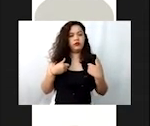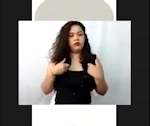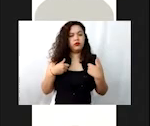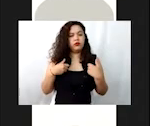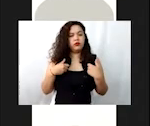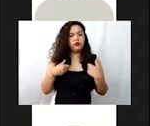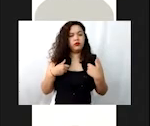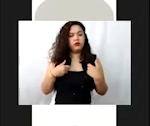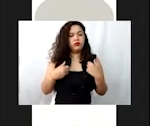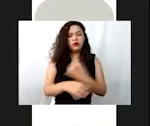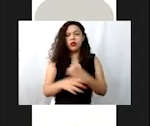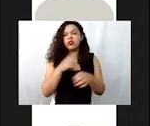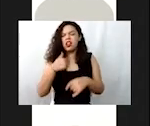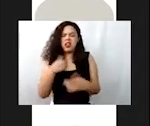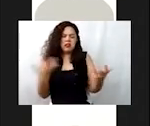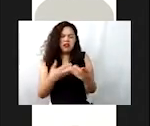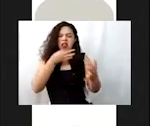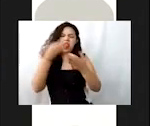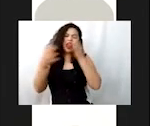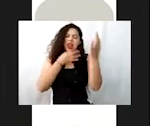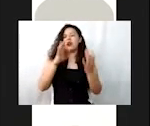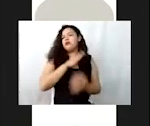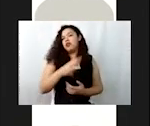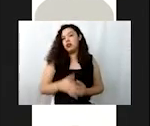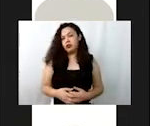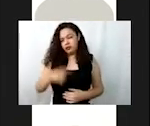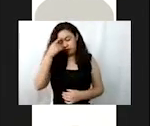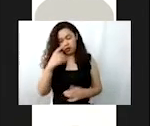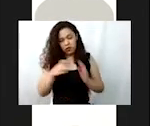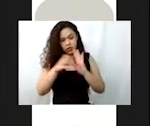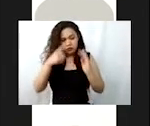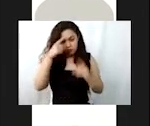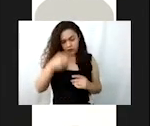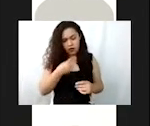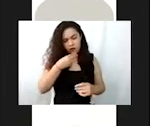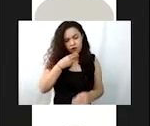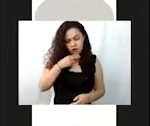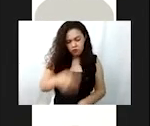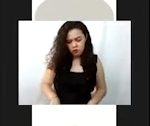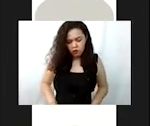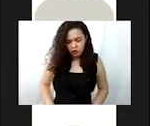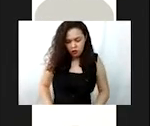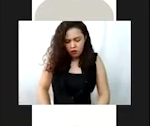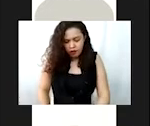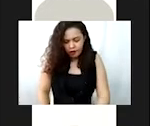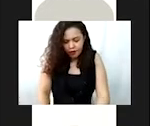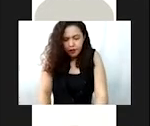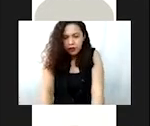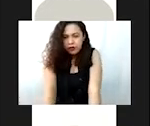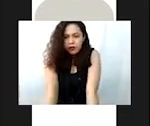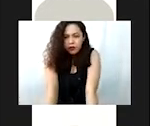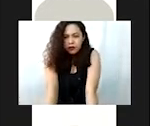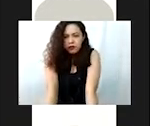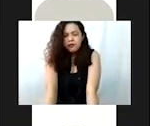ha hecho. Eso, pues bueno, otra vez en ejemplos de implementación que ya tienen alineados o ya